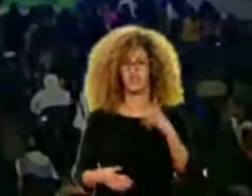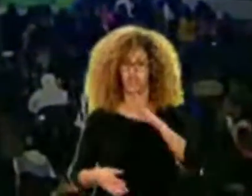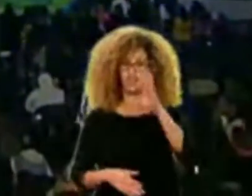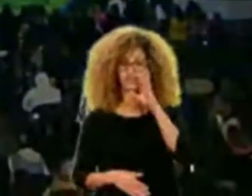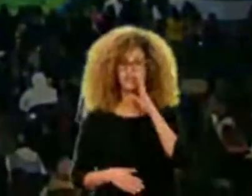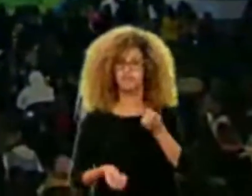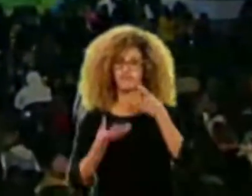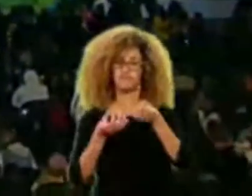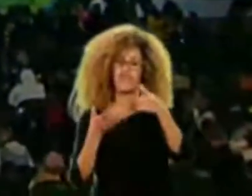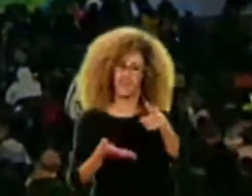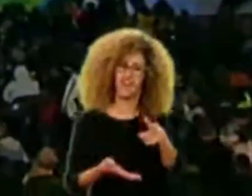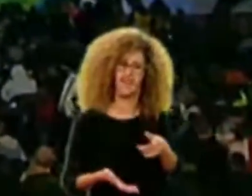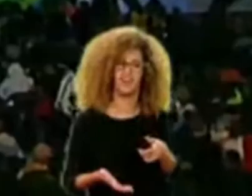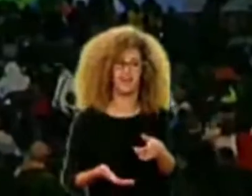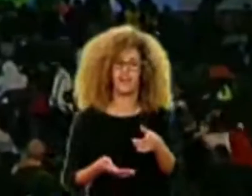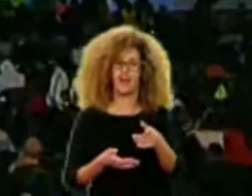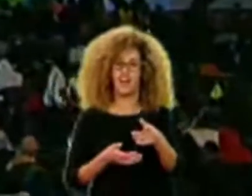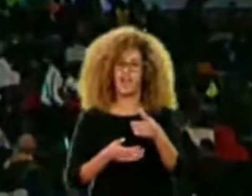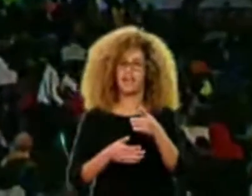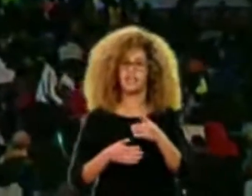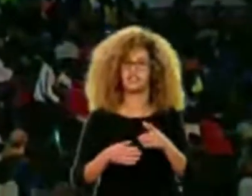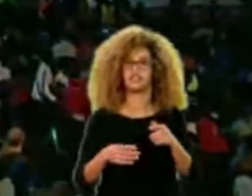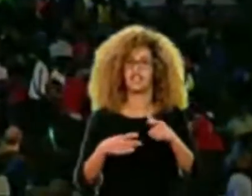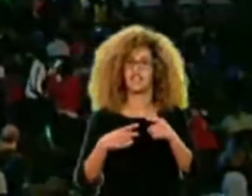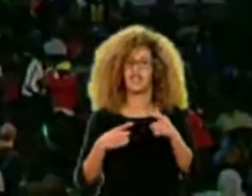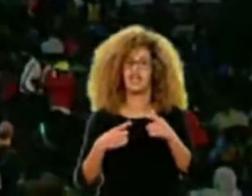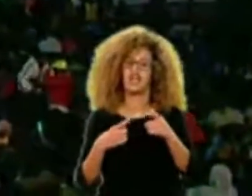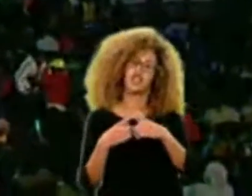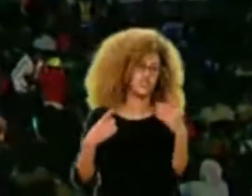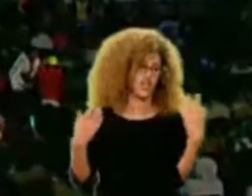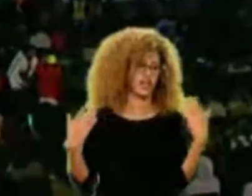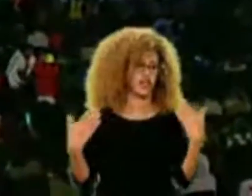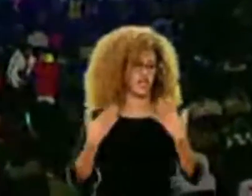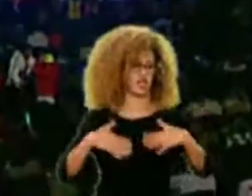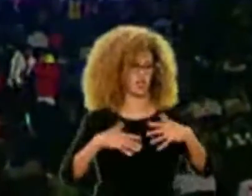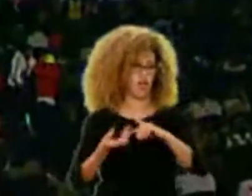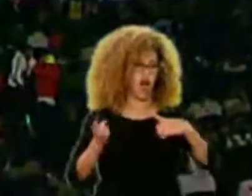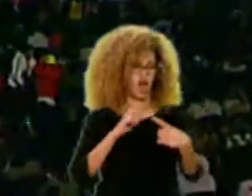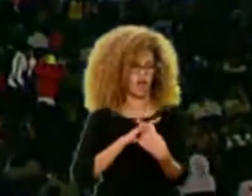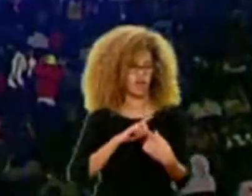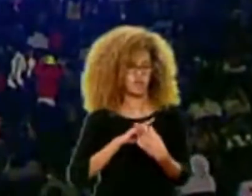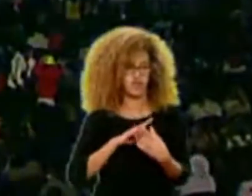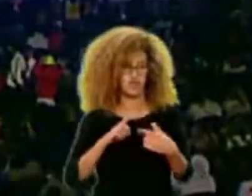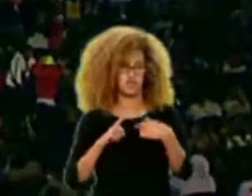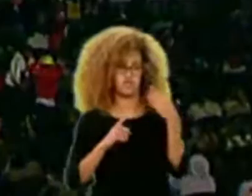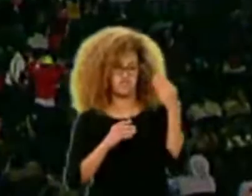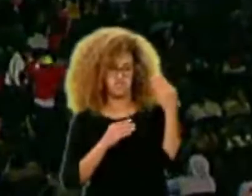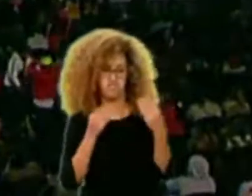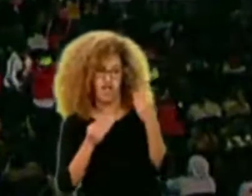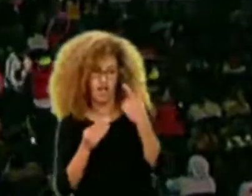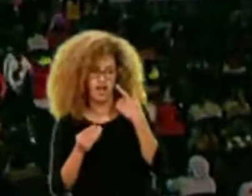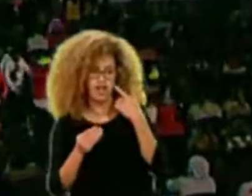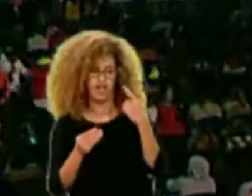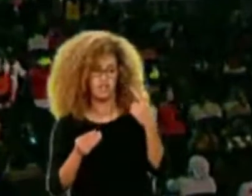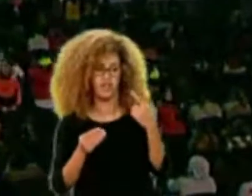de colaboradores para cambiar el atrezo y cambiar toda esa estética. Me preguntaba yo si había venido o no Pinito, la